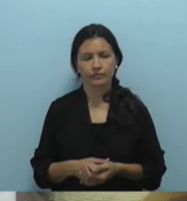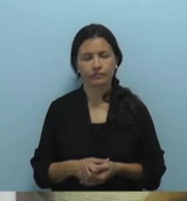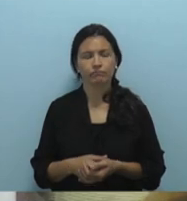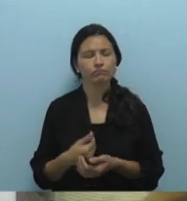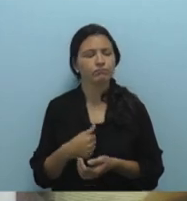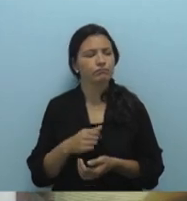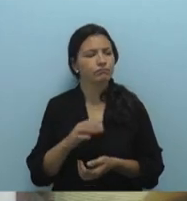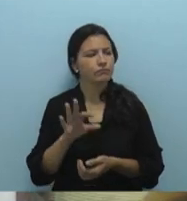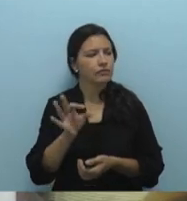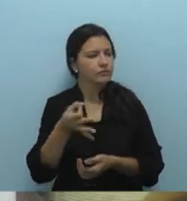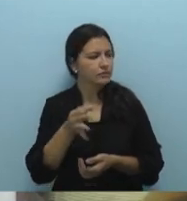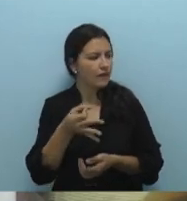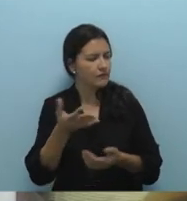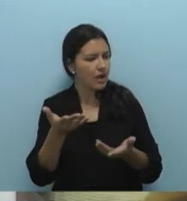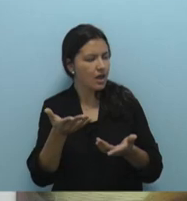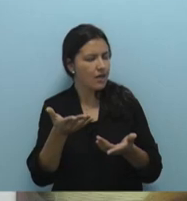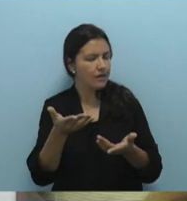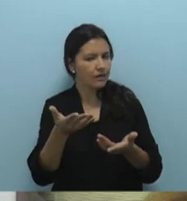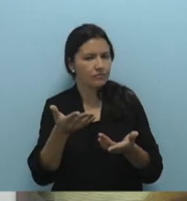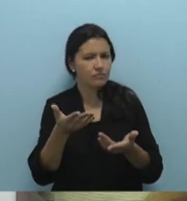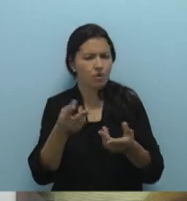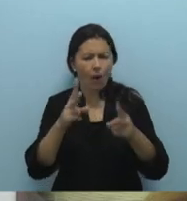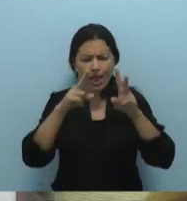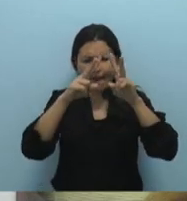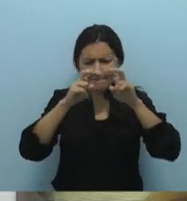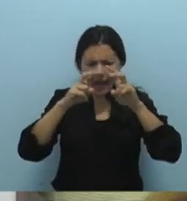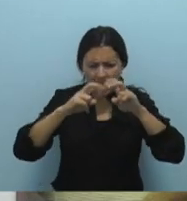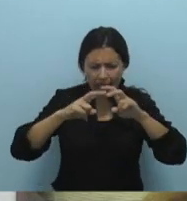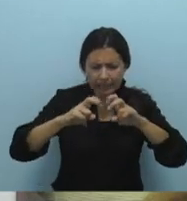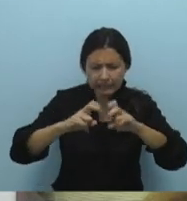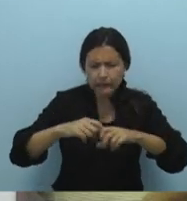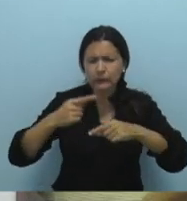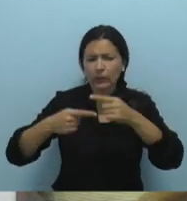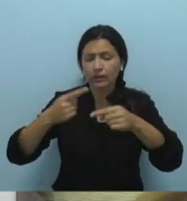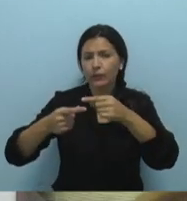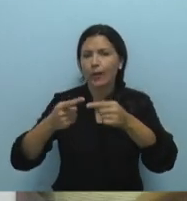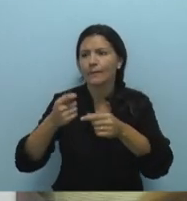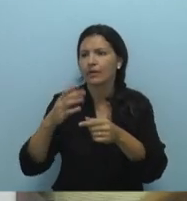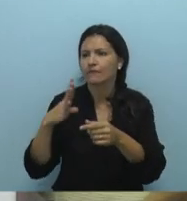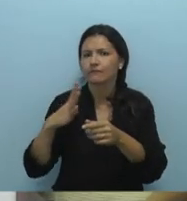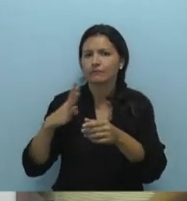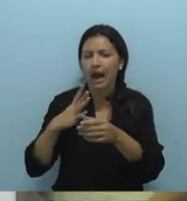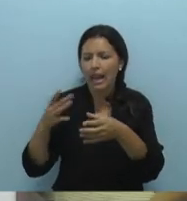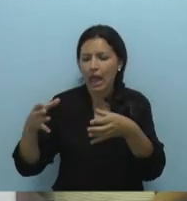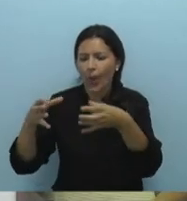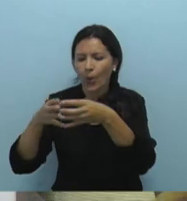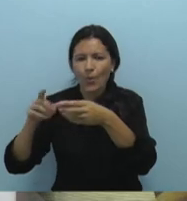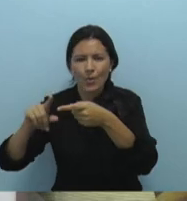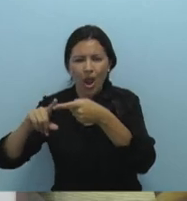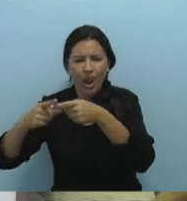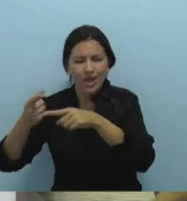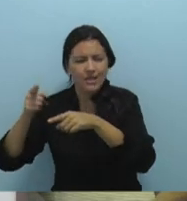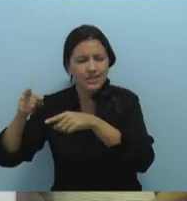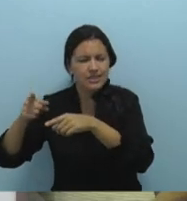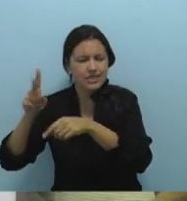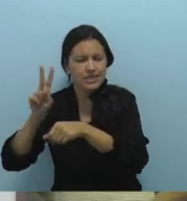duda que a esta investigación le falta la pata política de protección.